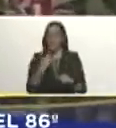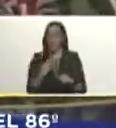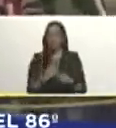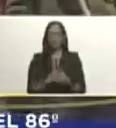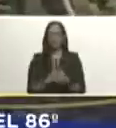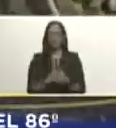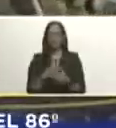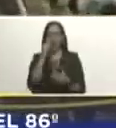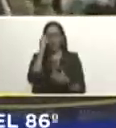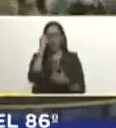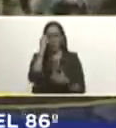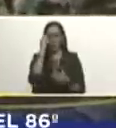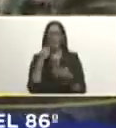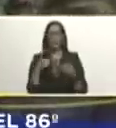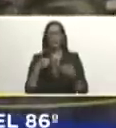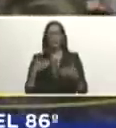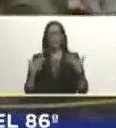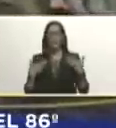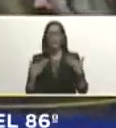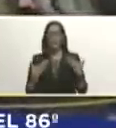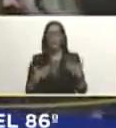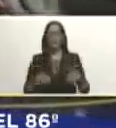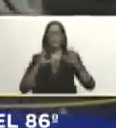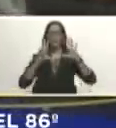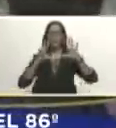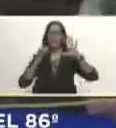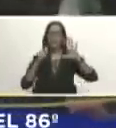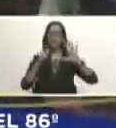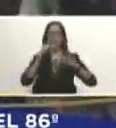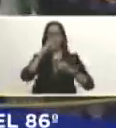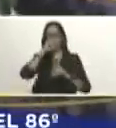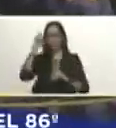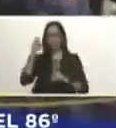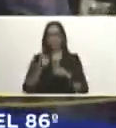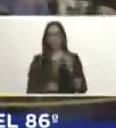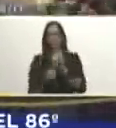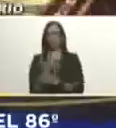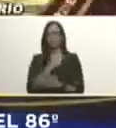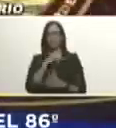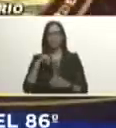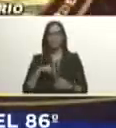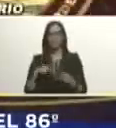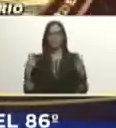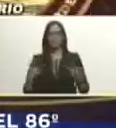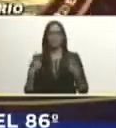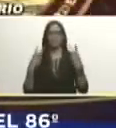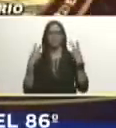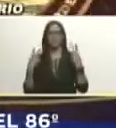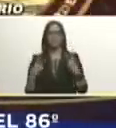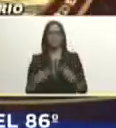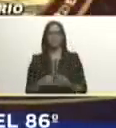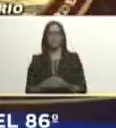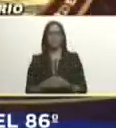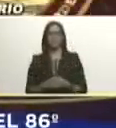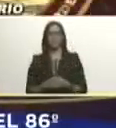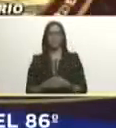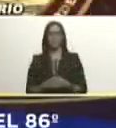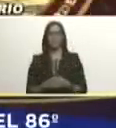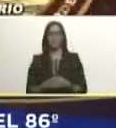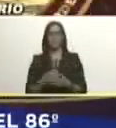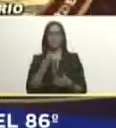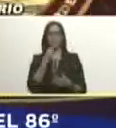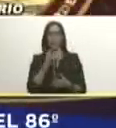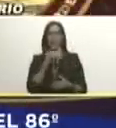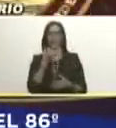se honra en conmemorar el 86 aniversario de creación de nuestra gloriosa y victoriosa Mi comandante en jefe, buenas